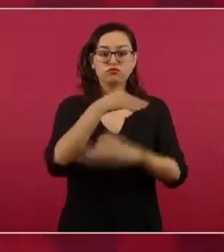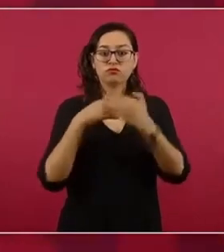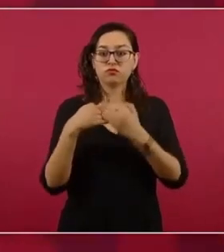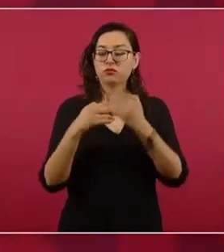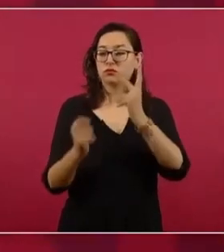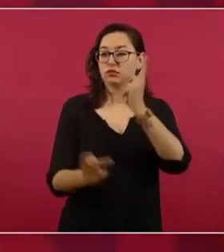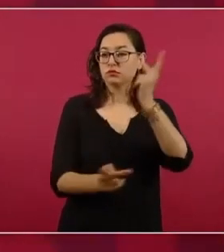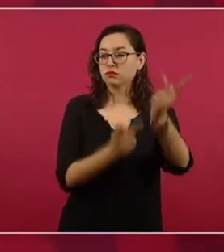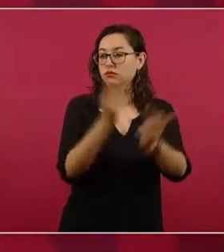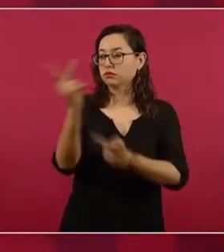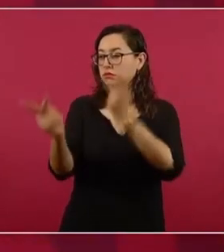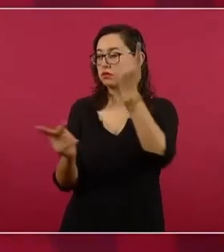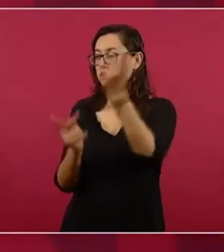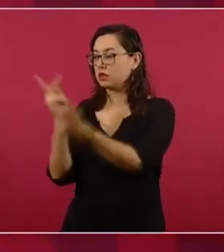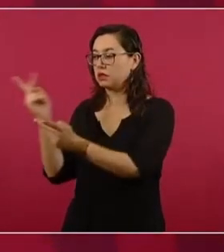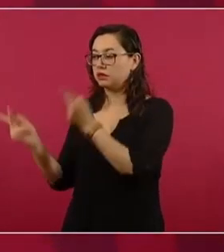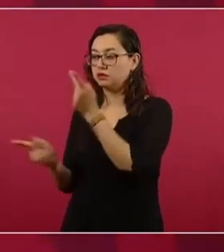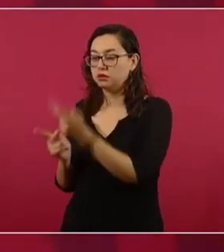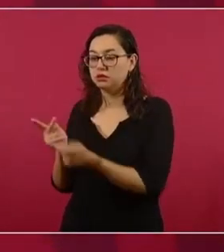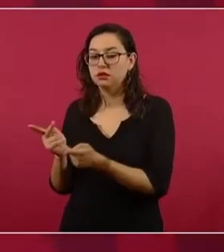ni la que hace